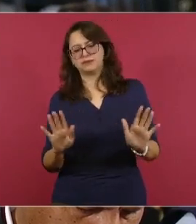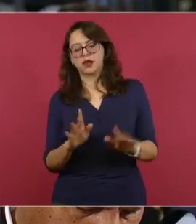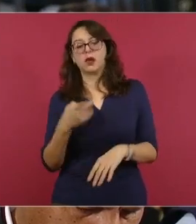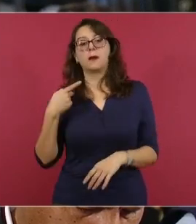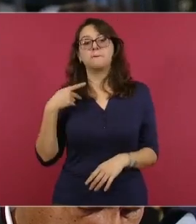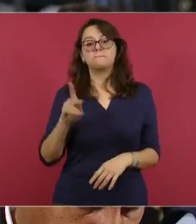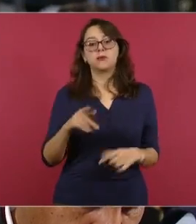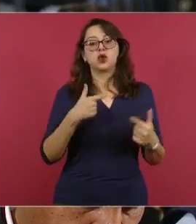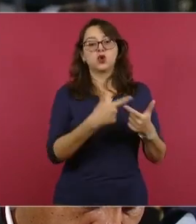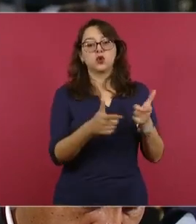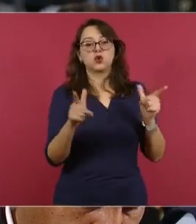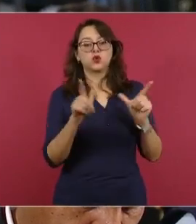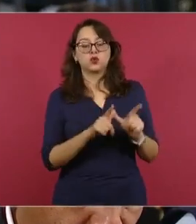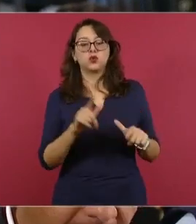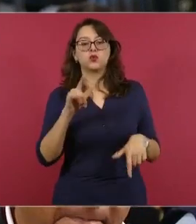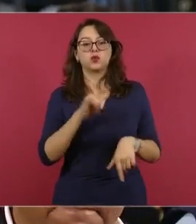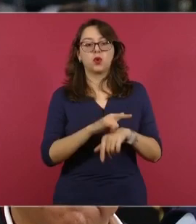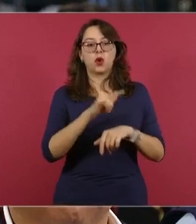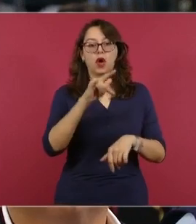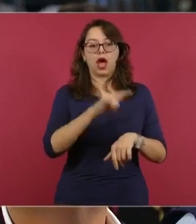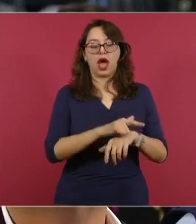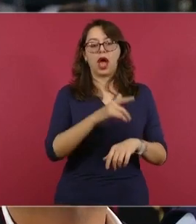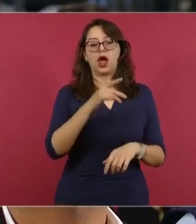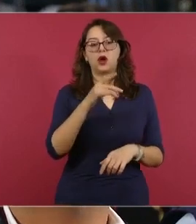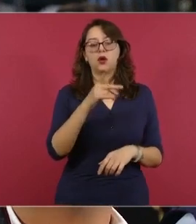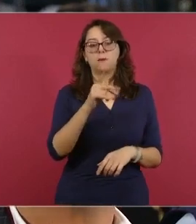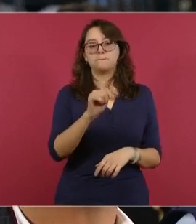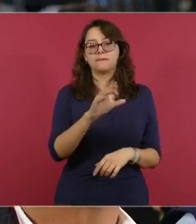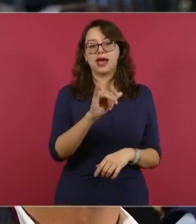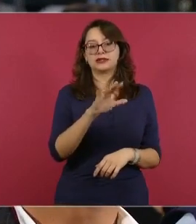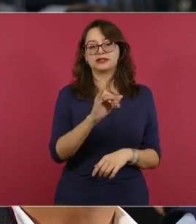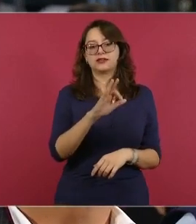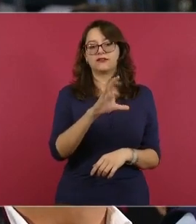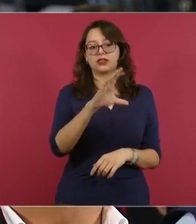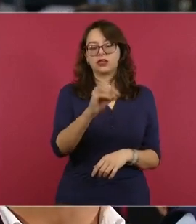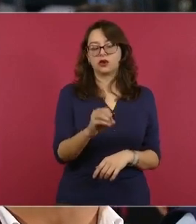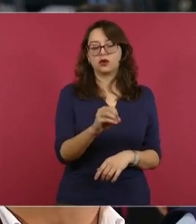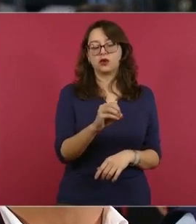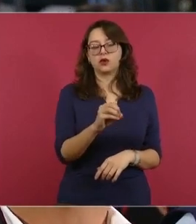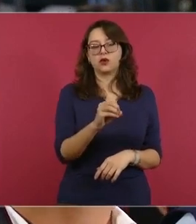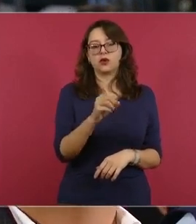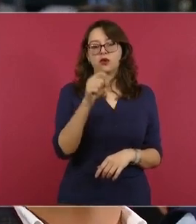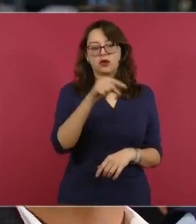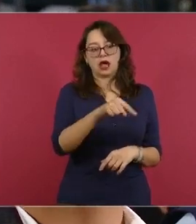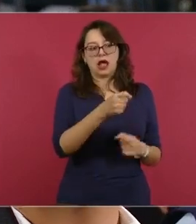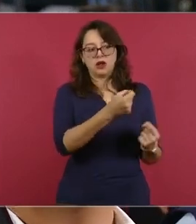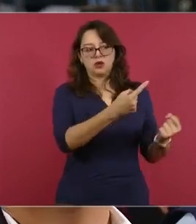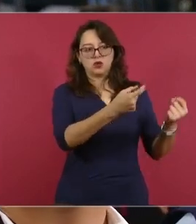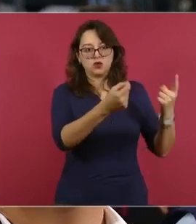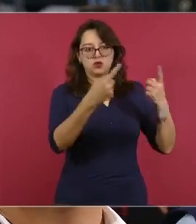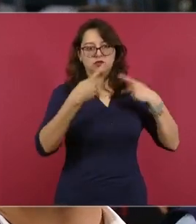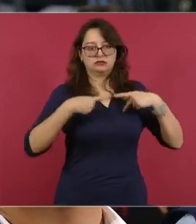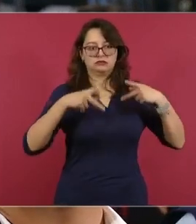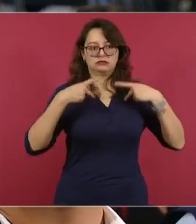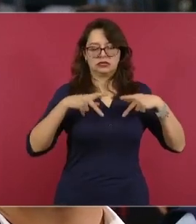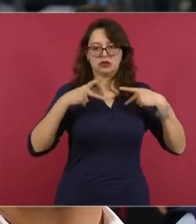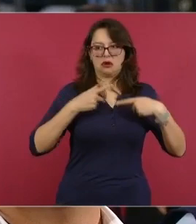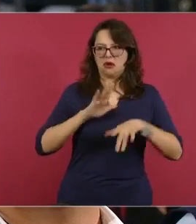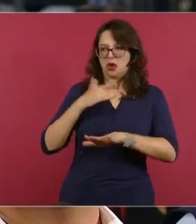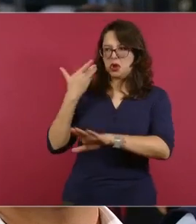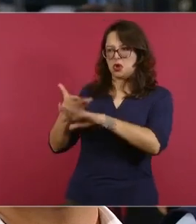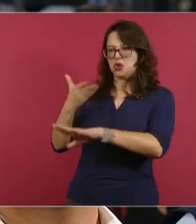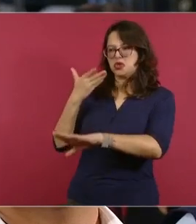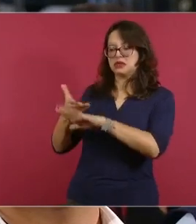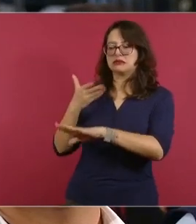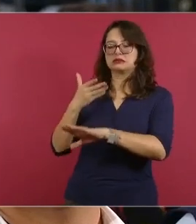grupo aeroportuario del Pacífico. Hay algunos personajes ahí a los que inclusive han demandado en los últimos